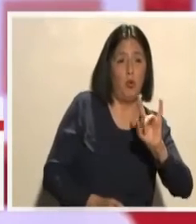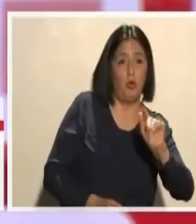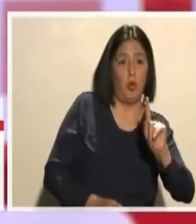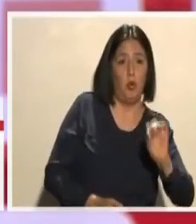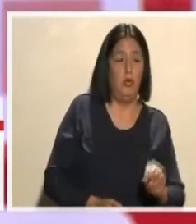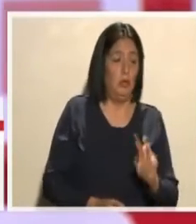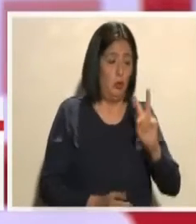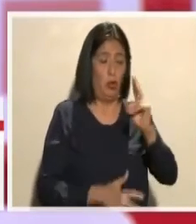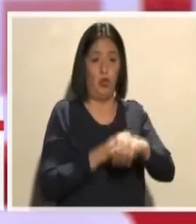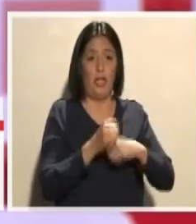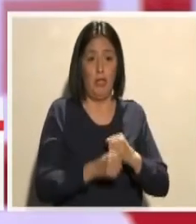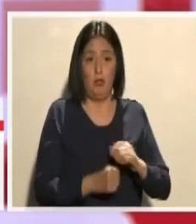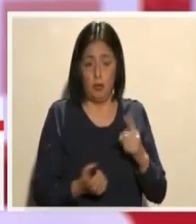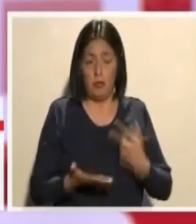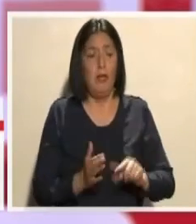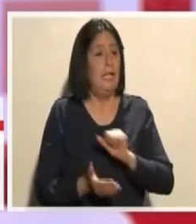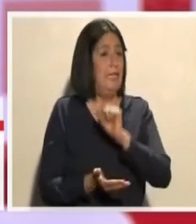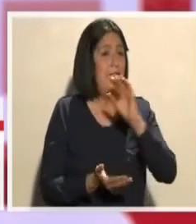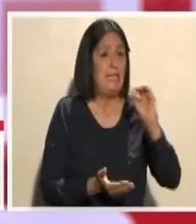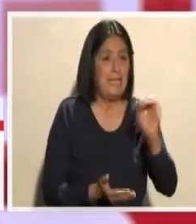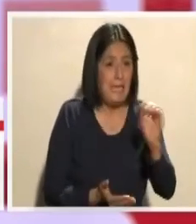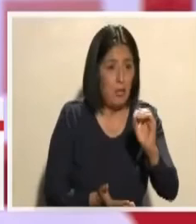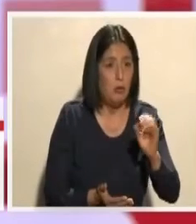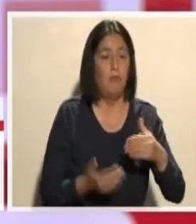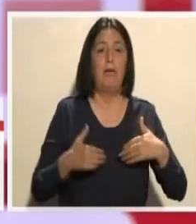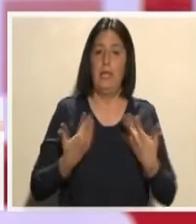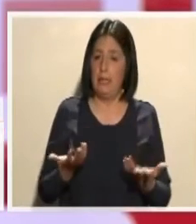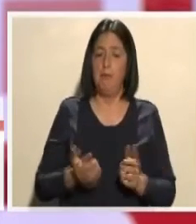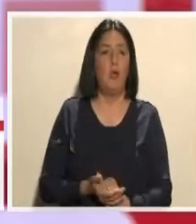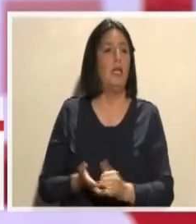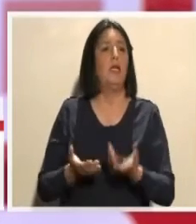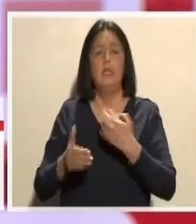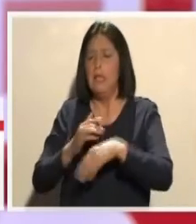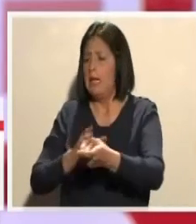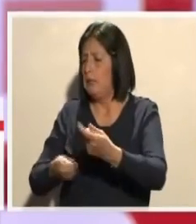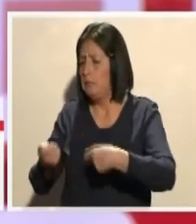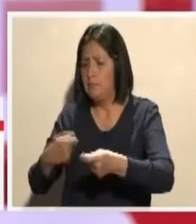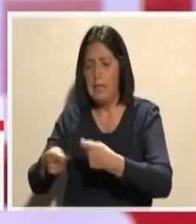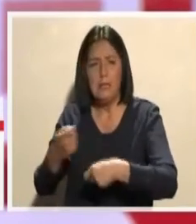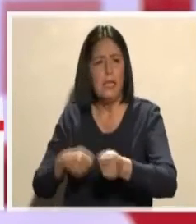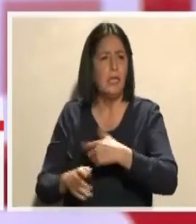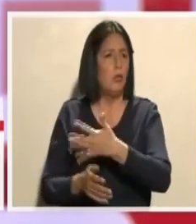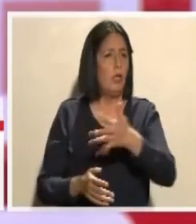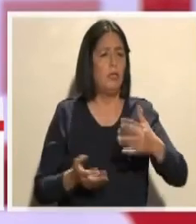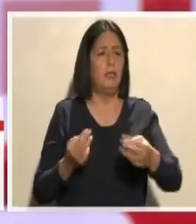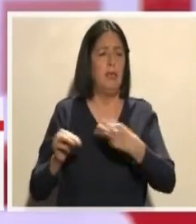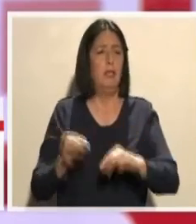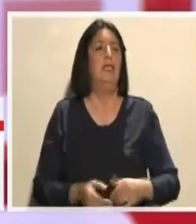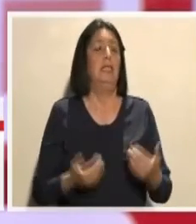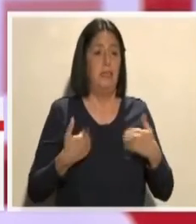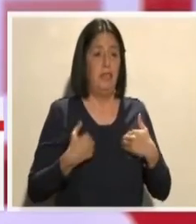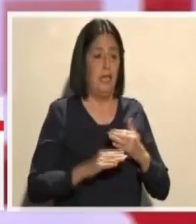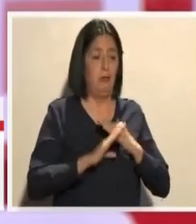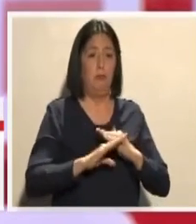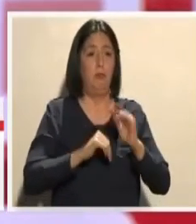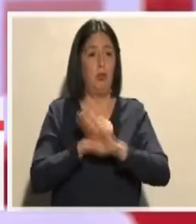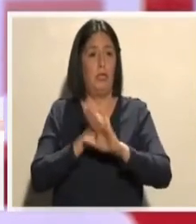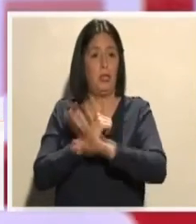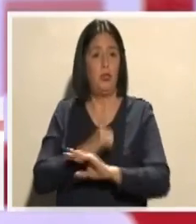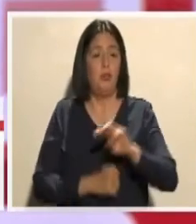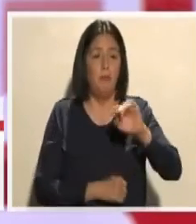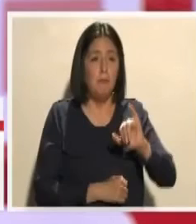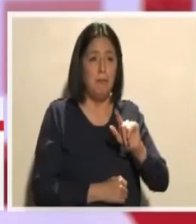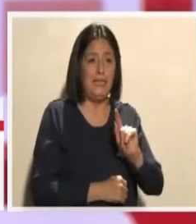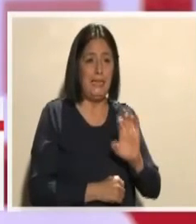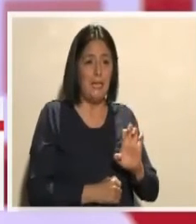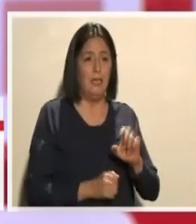2 años para que puedan competir en cualquier mercado. Tendrán la Defensoría MIPE, donde velarán por